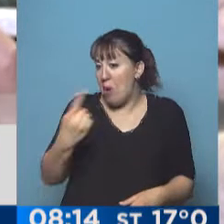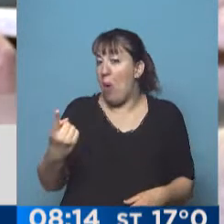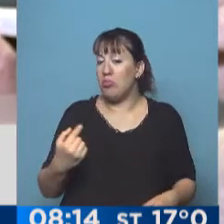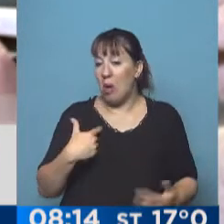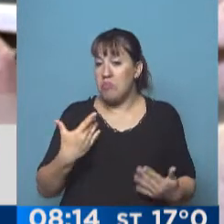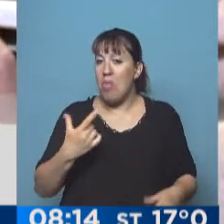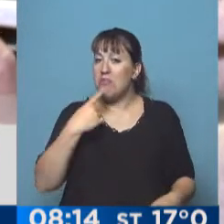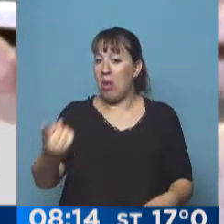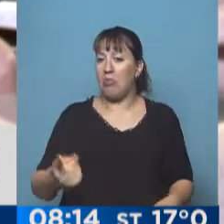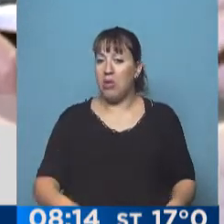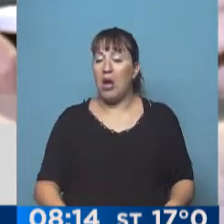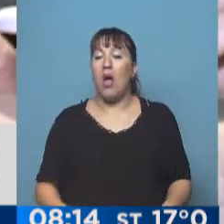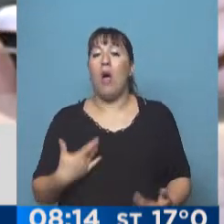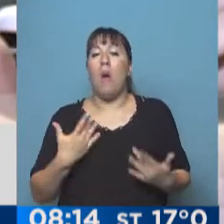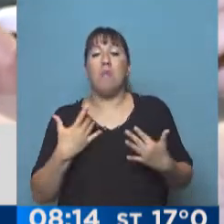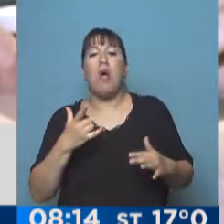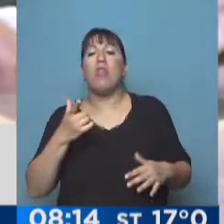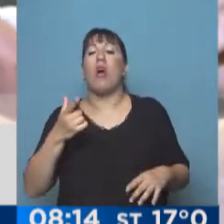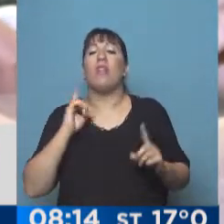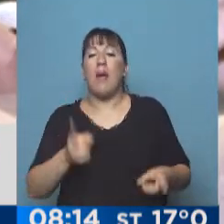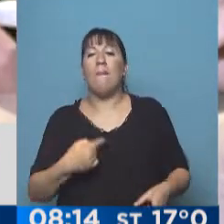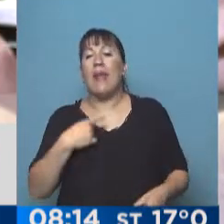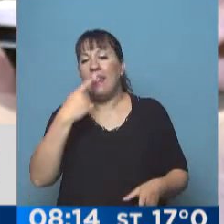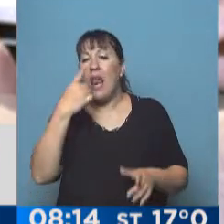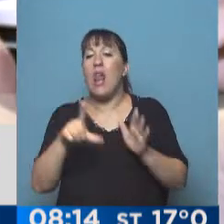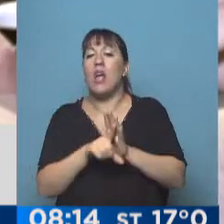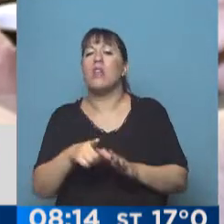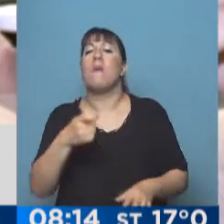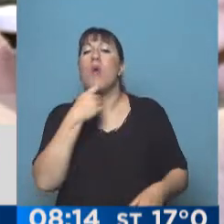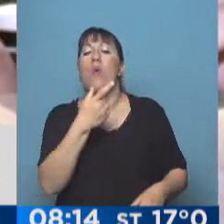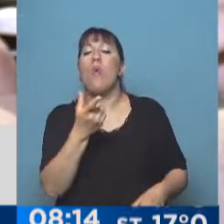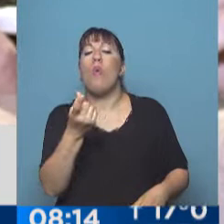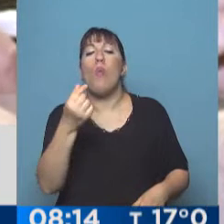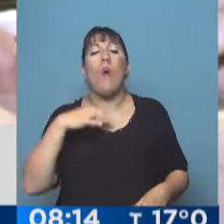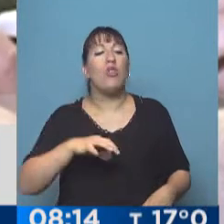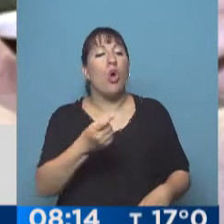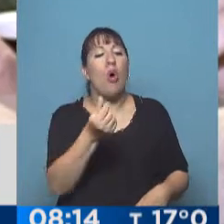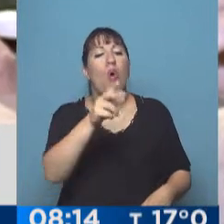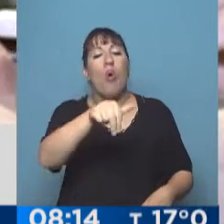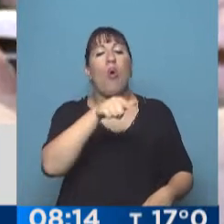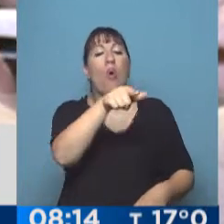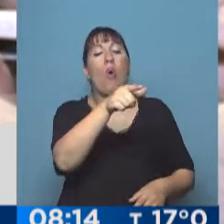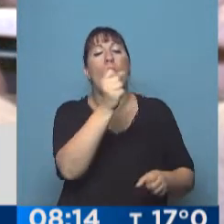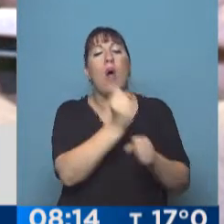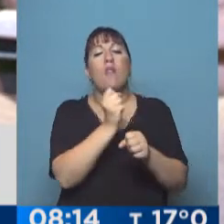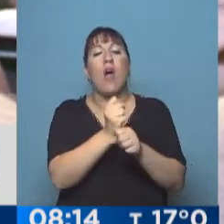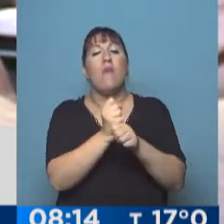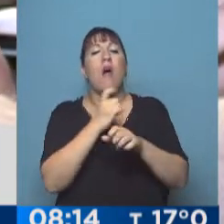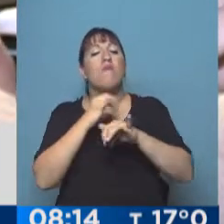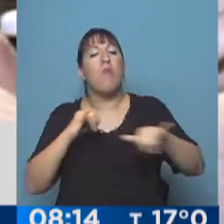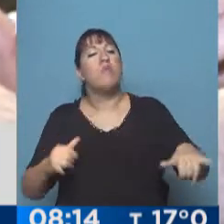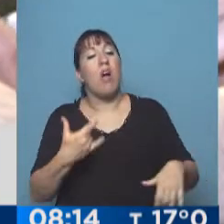puede interese tener interés legítimo cuánto cobran cada uno de los medios en los que ustedes trabajan de auspiciantes